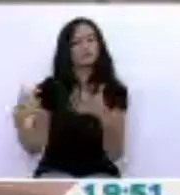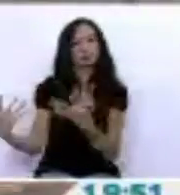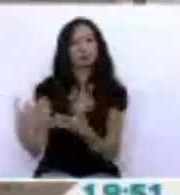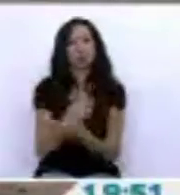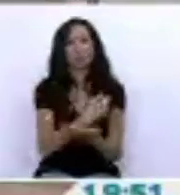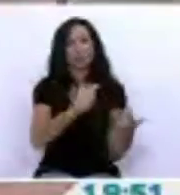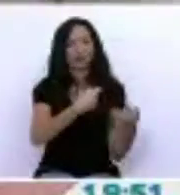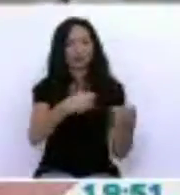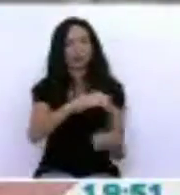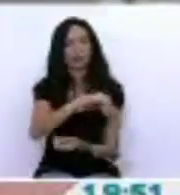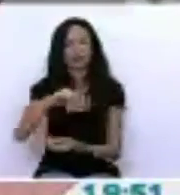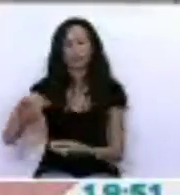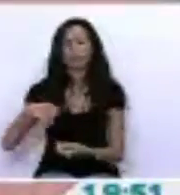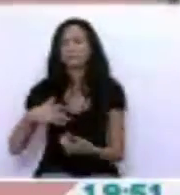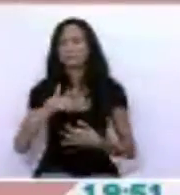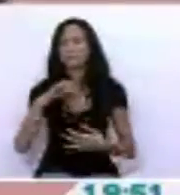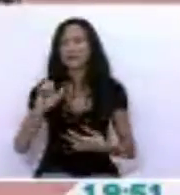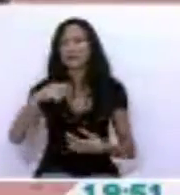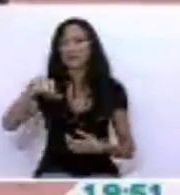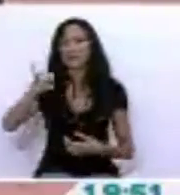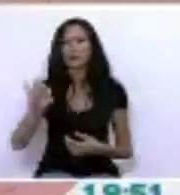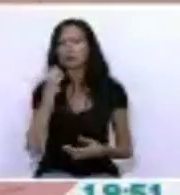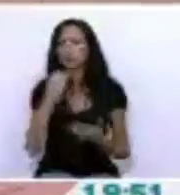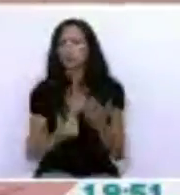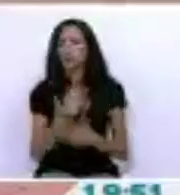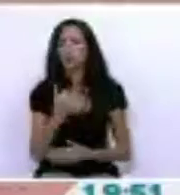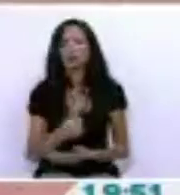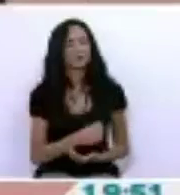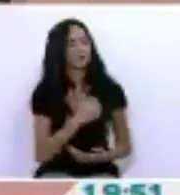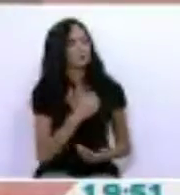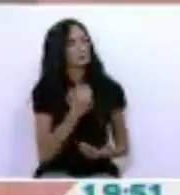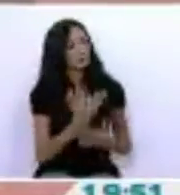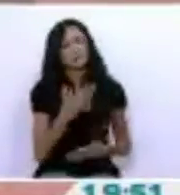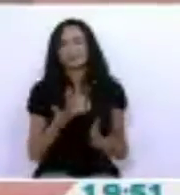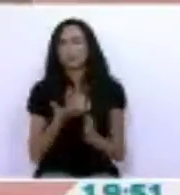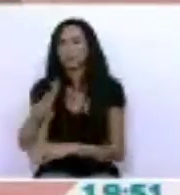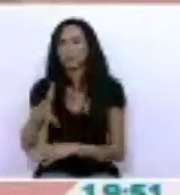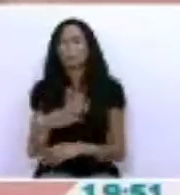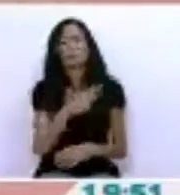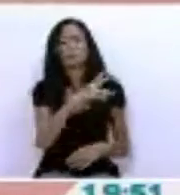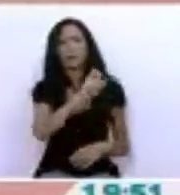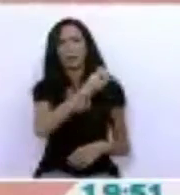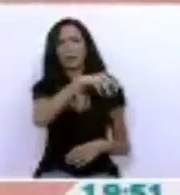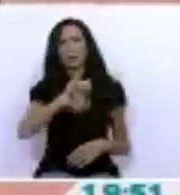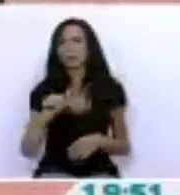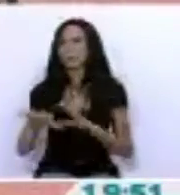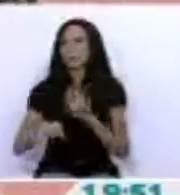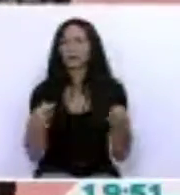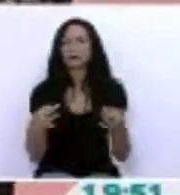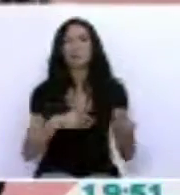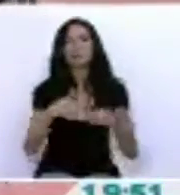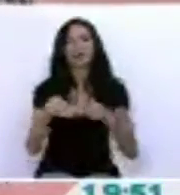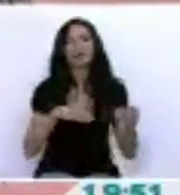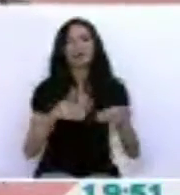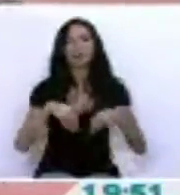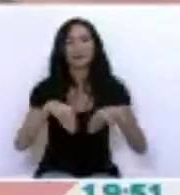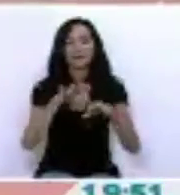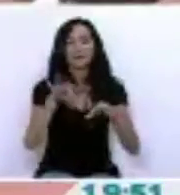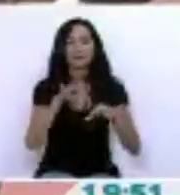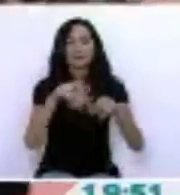Ángeles, muy buenos días. Buenos días. ¿Dónde vas? Voy donde Vicenta. Ah, ¿qué vas a comprar? Voy a comprar material para hacer mascarillas, que las hago en casa